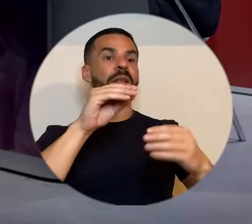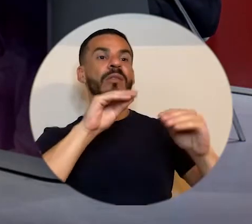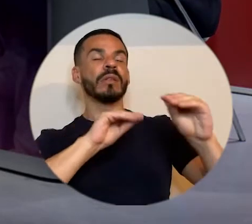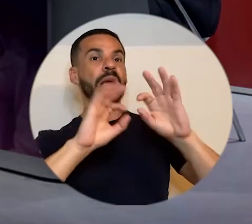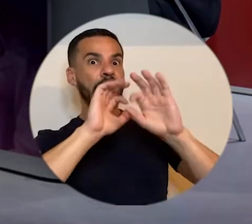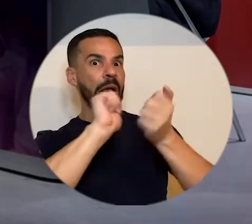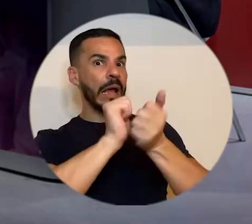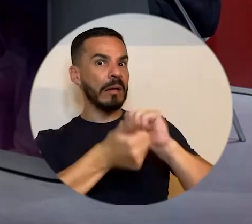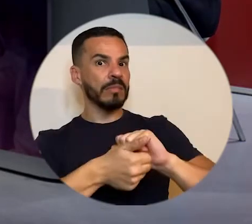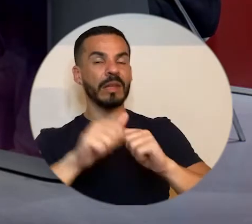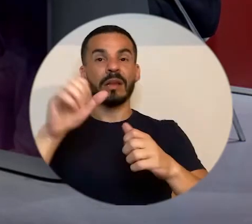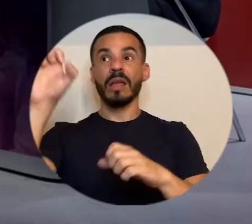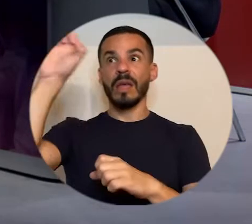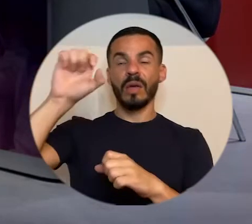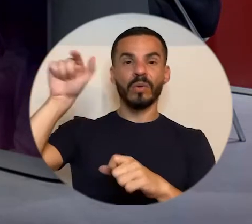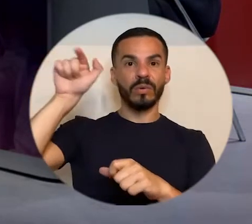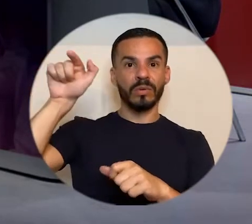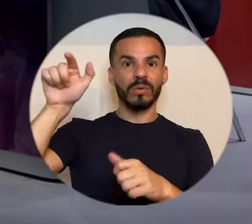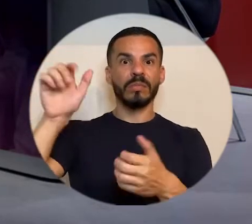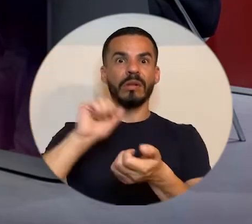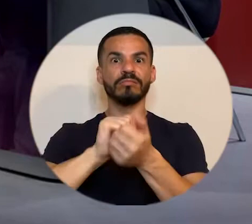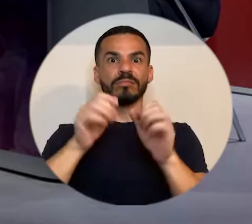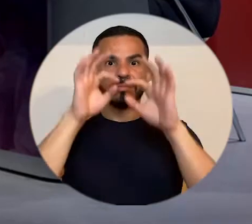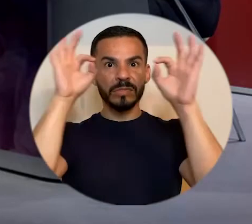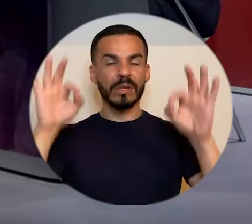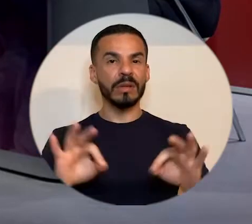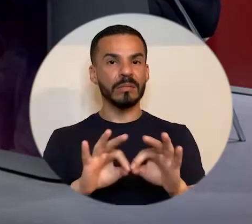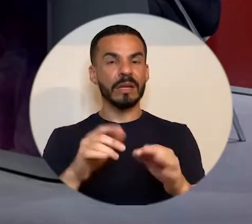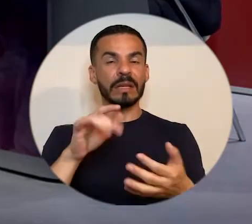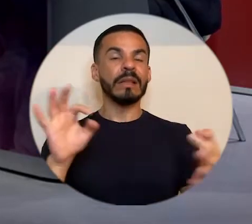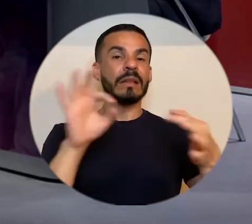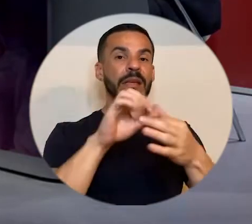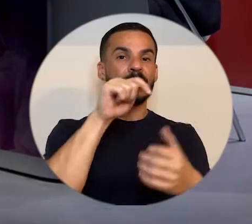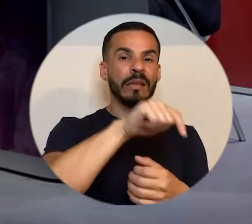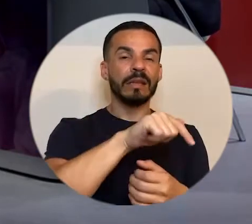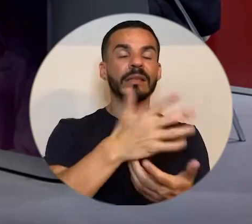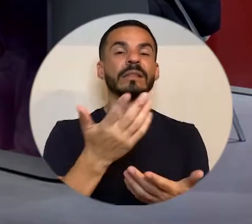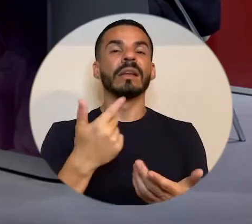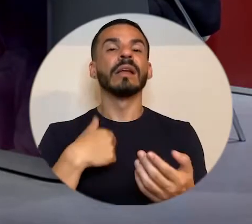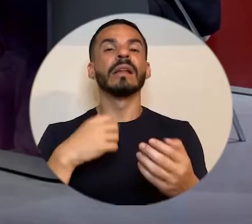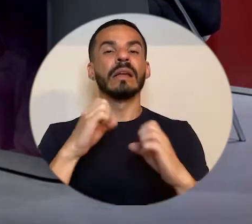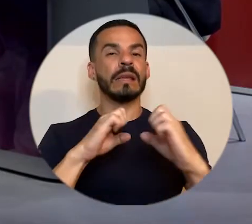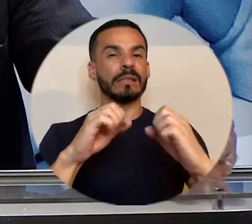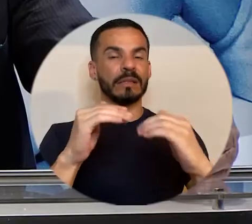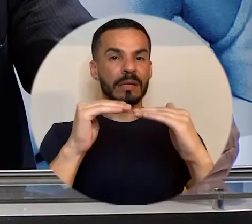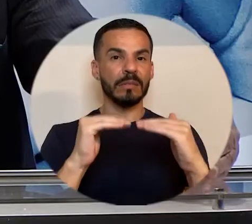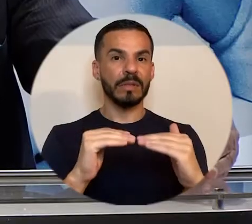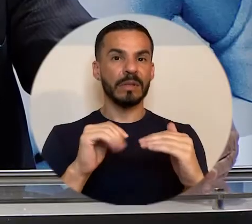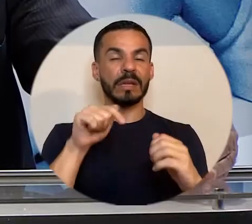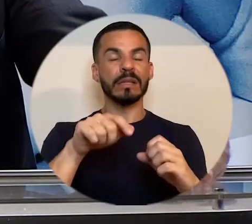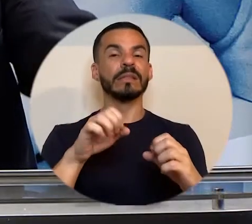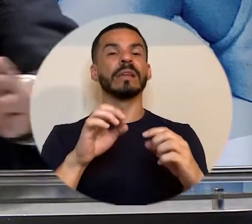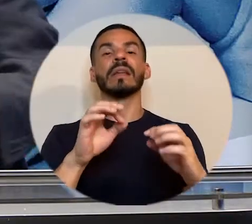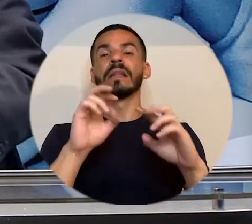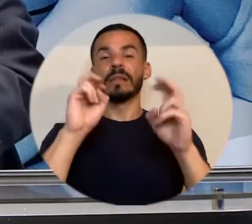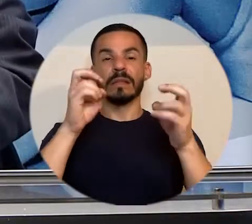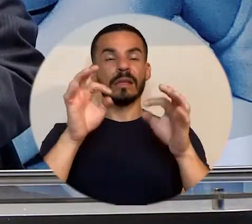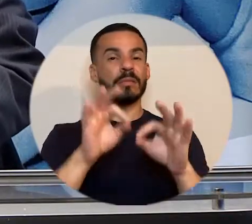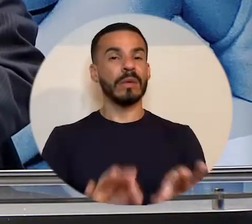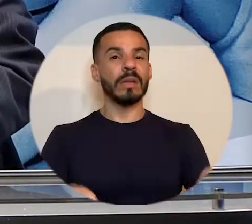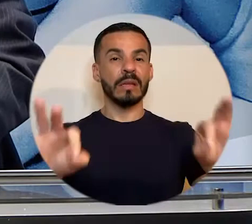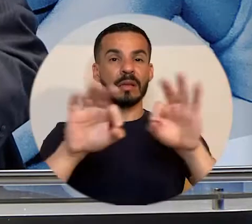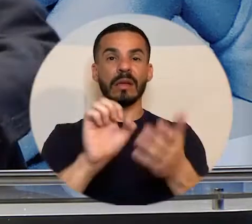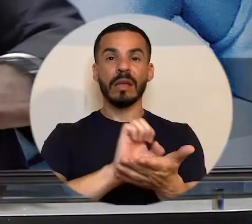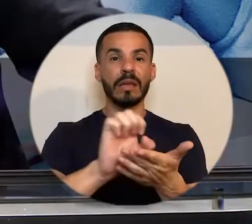y reposicionarse en Europa. Ahí está un tema estratégico ligado a estos, que son, yo diría, de estrategia menor. Este sería un